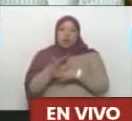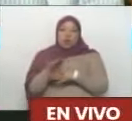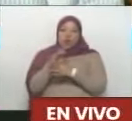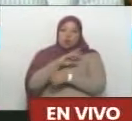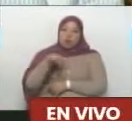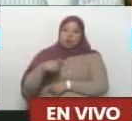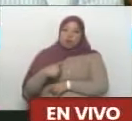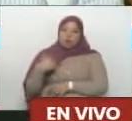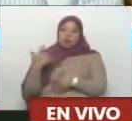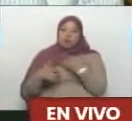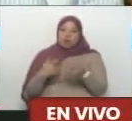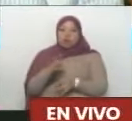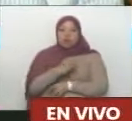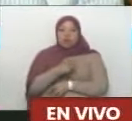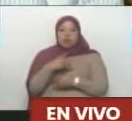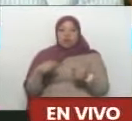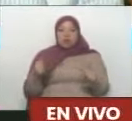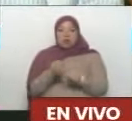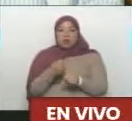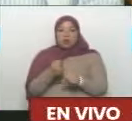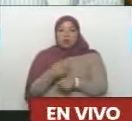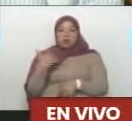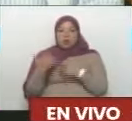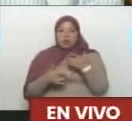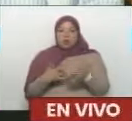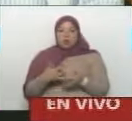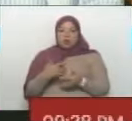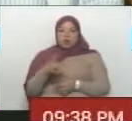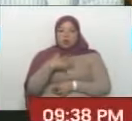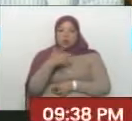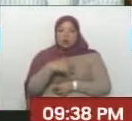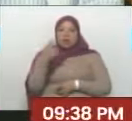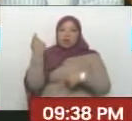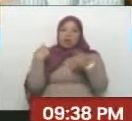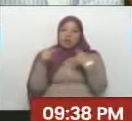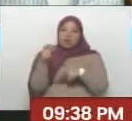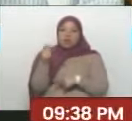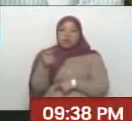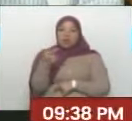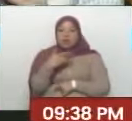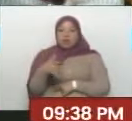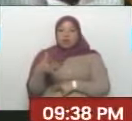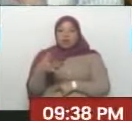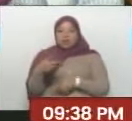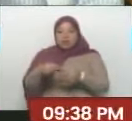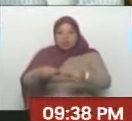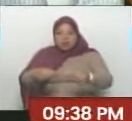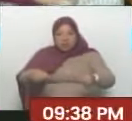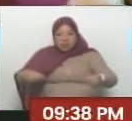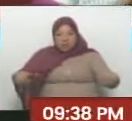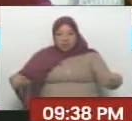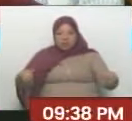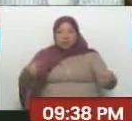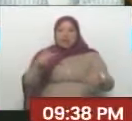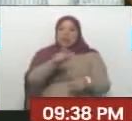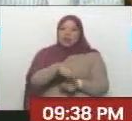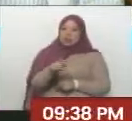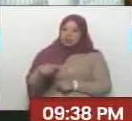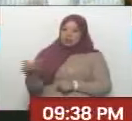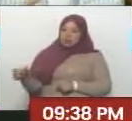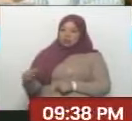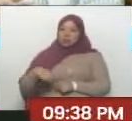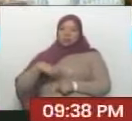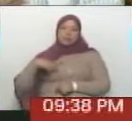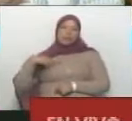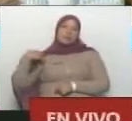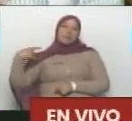protegiendo nuestro acervo, nuestra tierra y nuestra riqueza. Que ese sea un festival, está ahí, está la tierra dada, está la gente